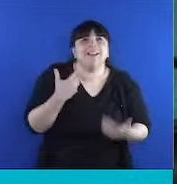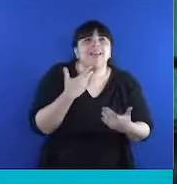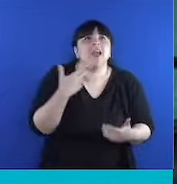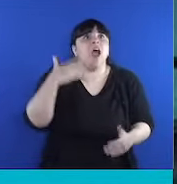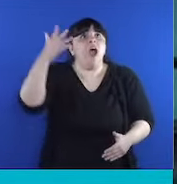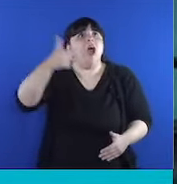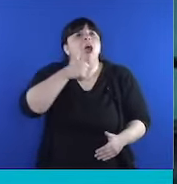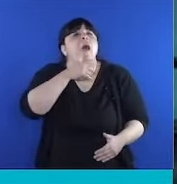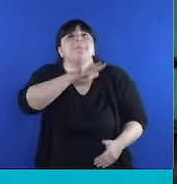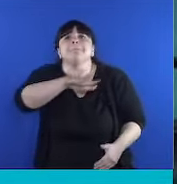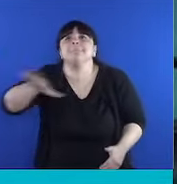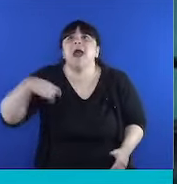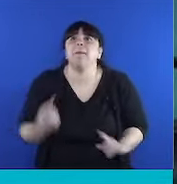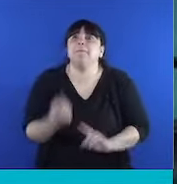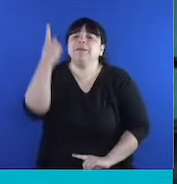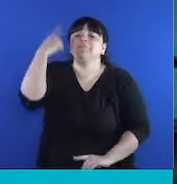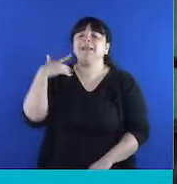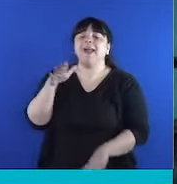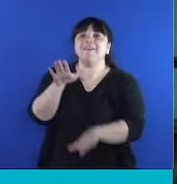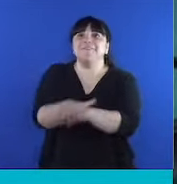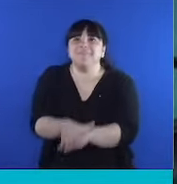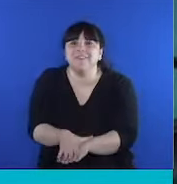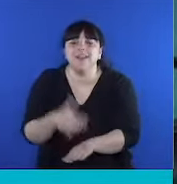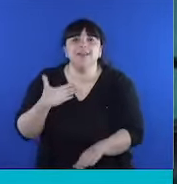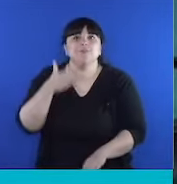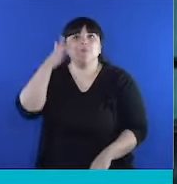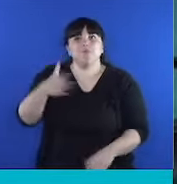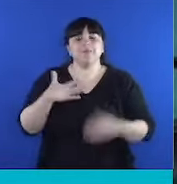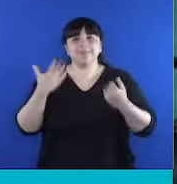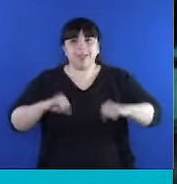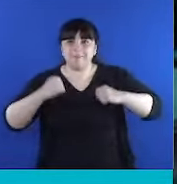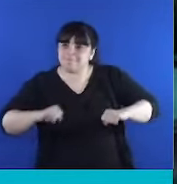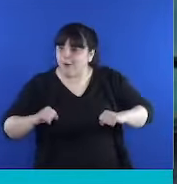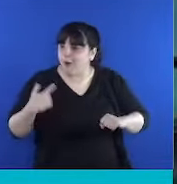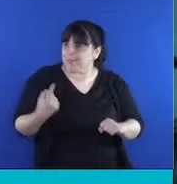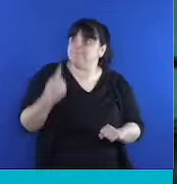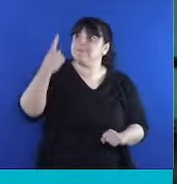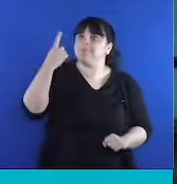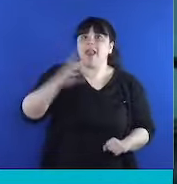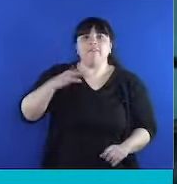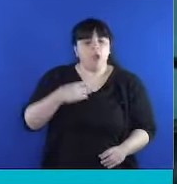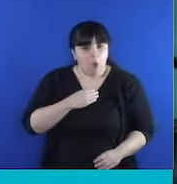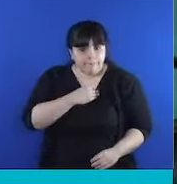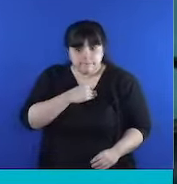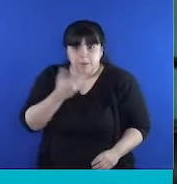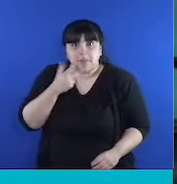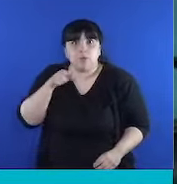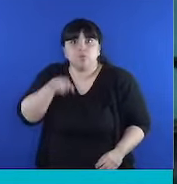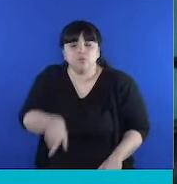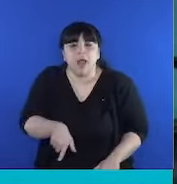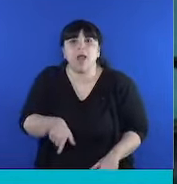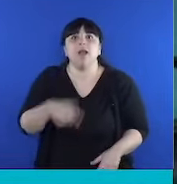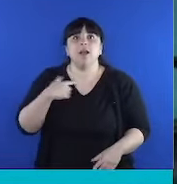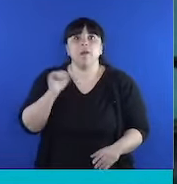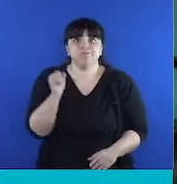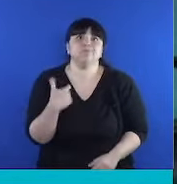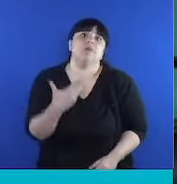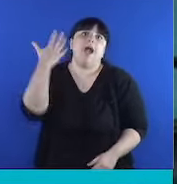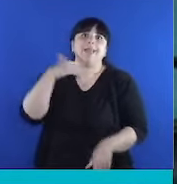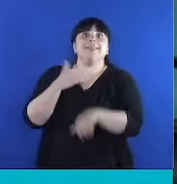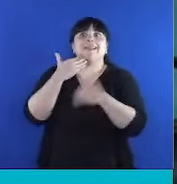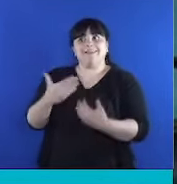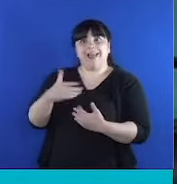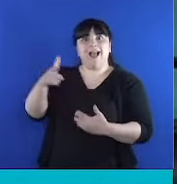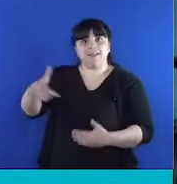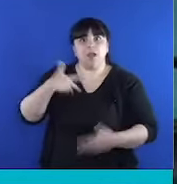mar o que se trasladaron o que participaron en un deporte o que iniciaron una vocación por haber participado de los Juegos Evita.